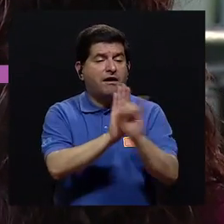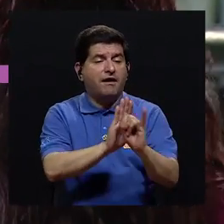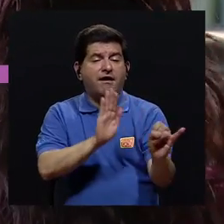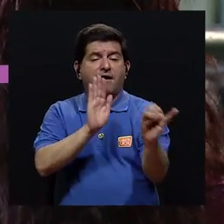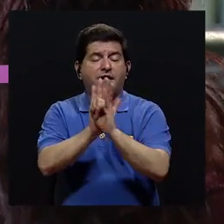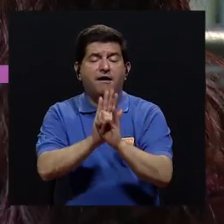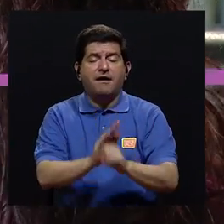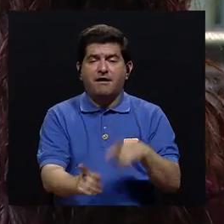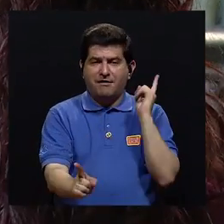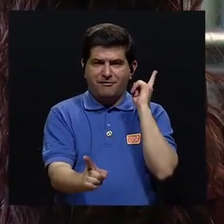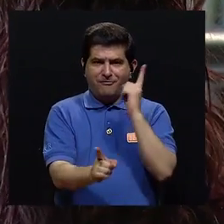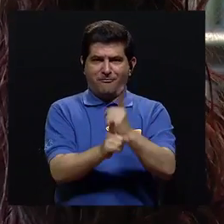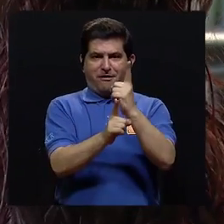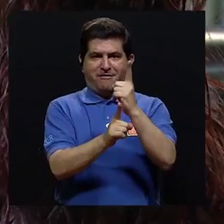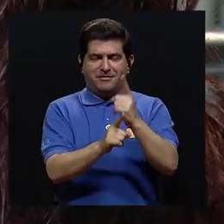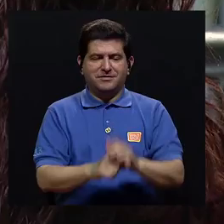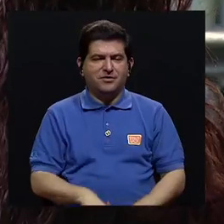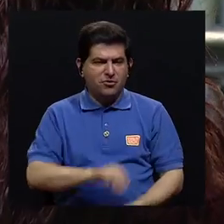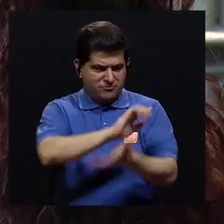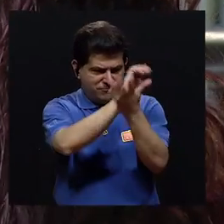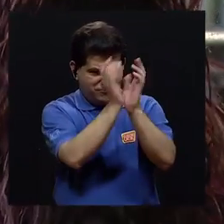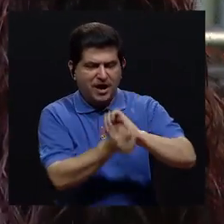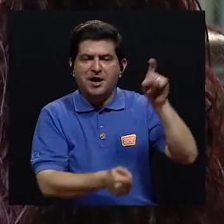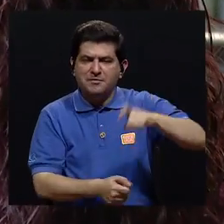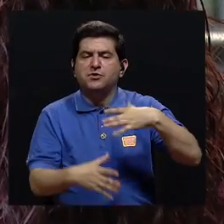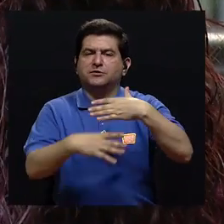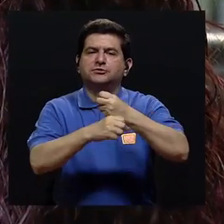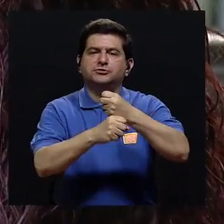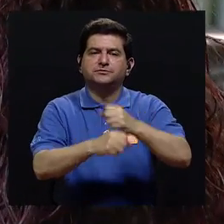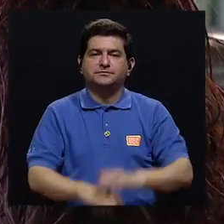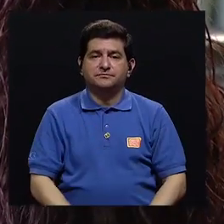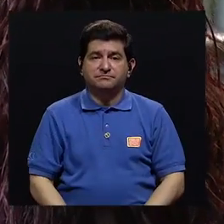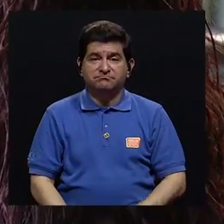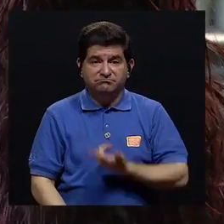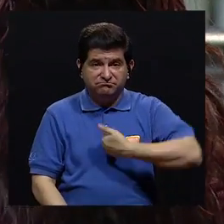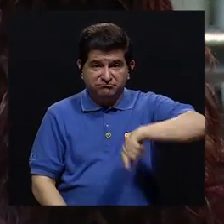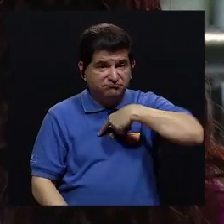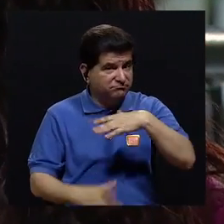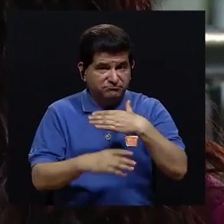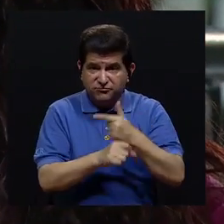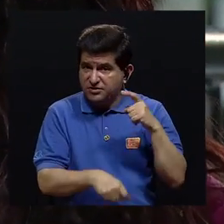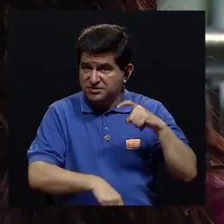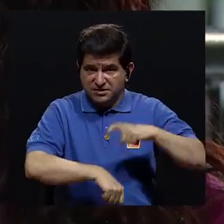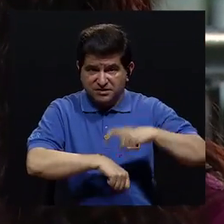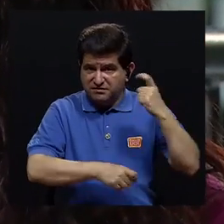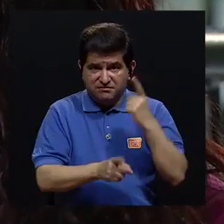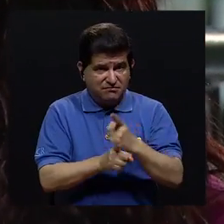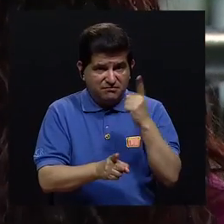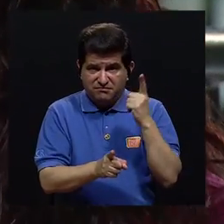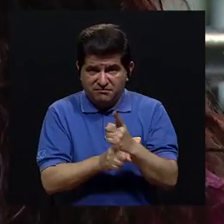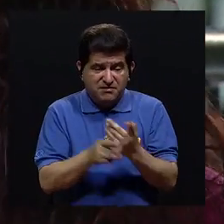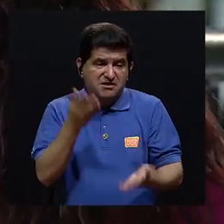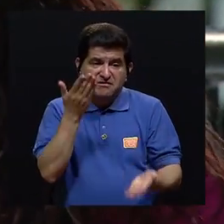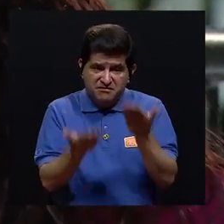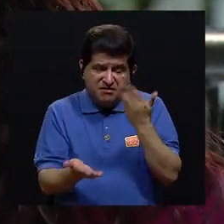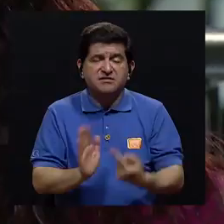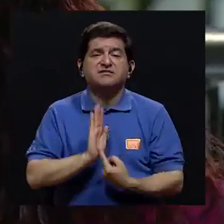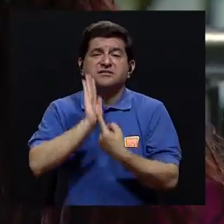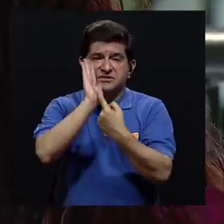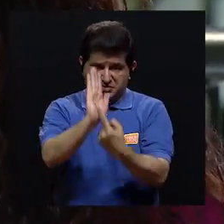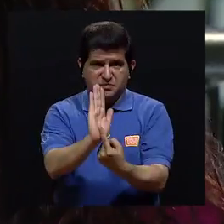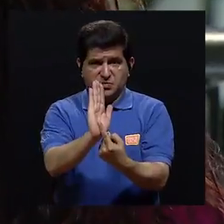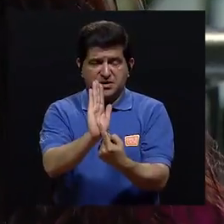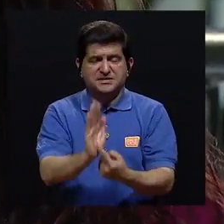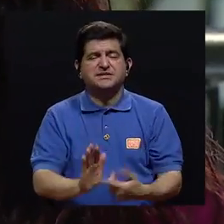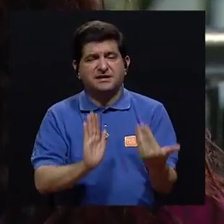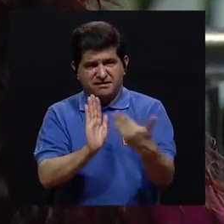identificar de manera asertiva cuáles son las modificaciones que deberíamos hacer. Si no las hacemos de manera oportuna, es posible que se